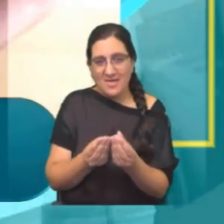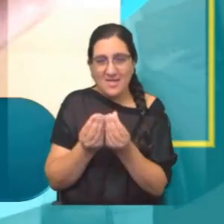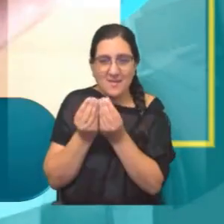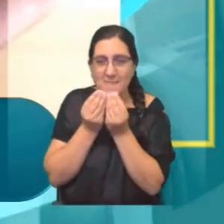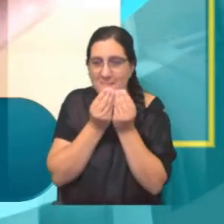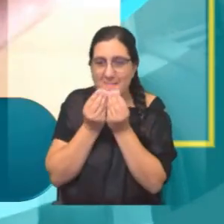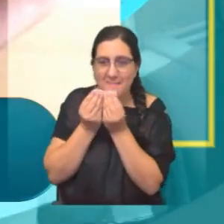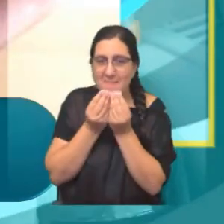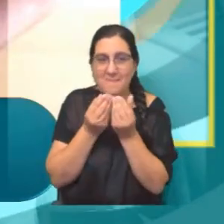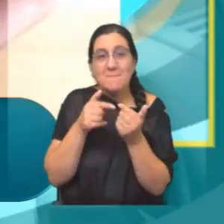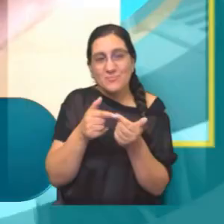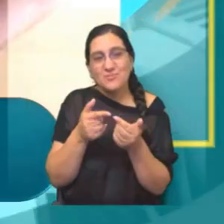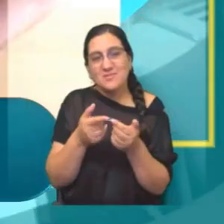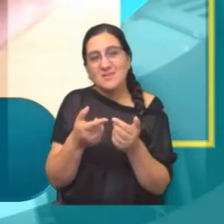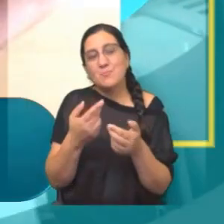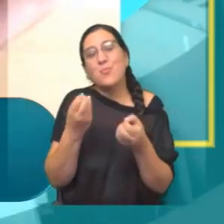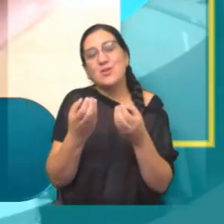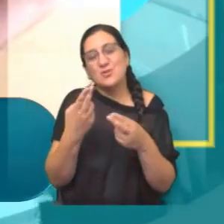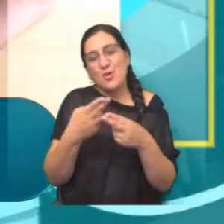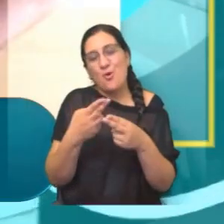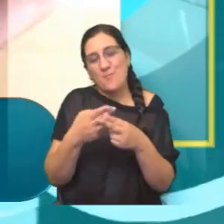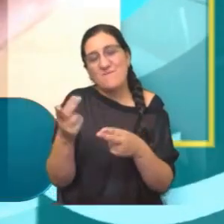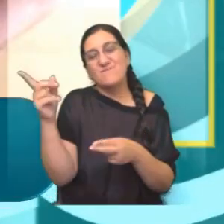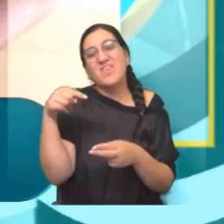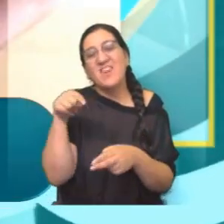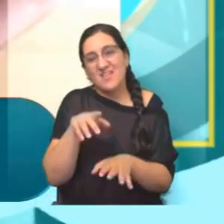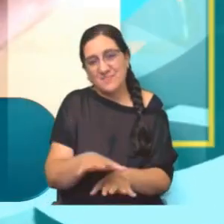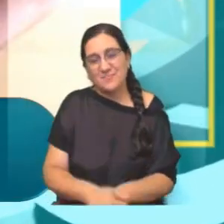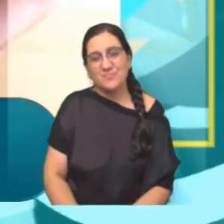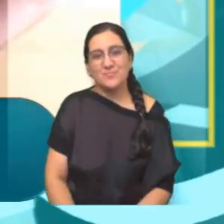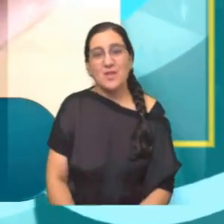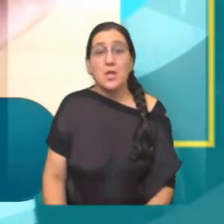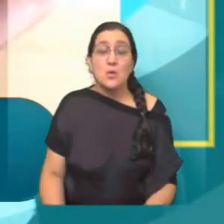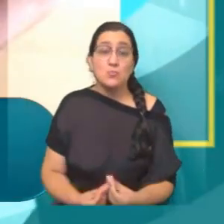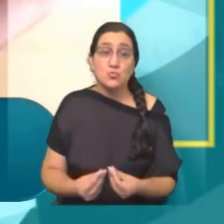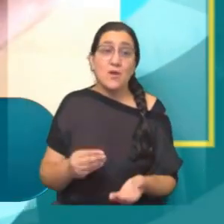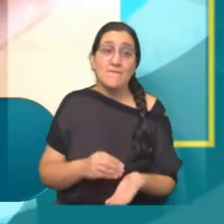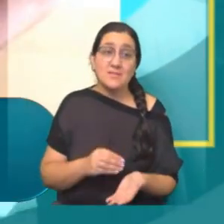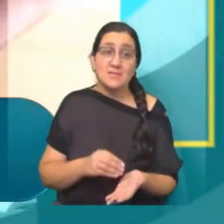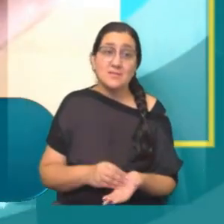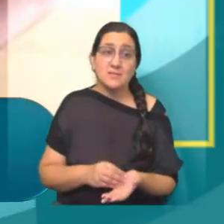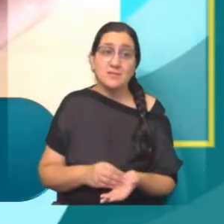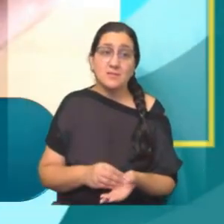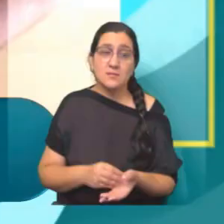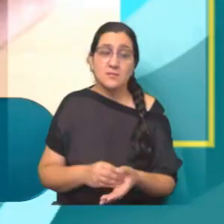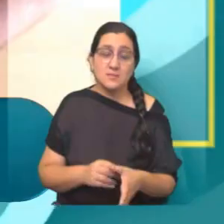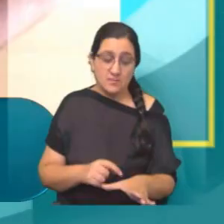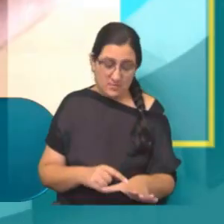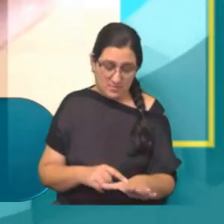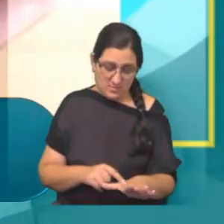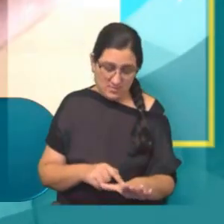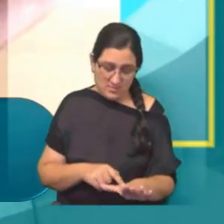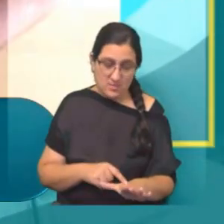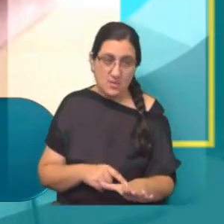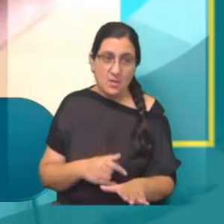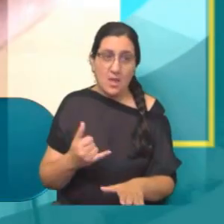bastante especial. Sí. Esta región se llama tabaquera anatómica. ¿Ah? Y muchas veces tenemos los tendones de los abductores